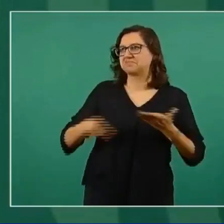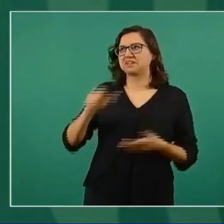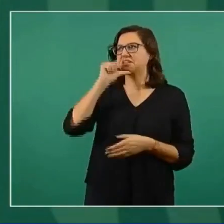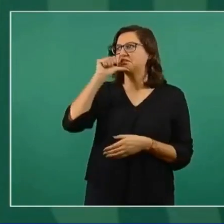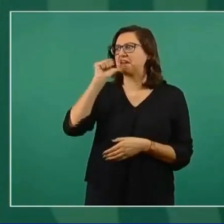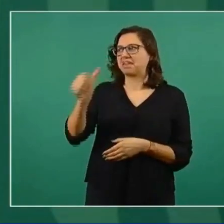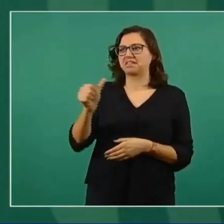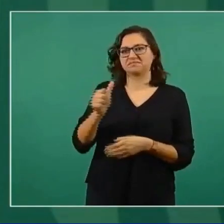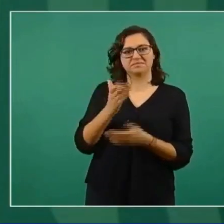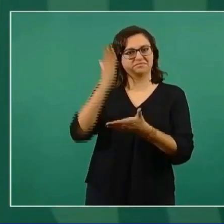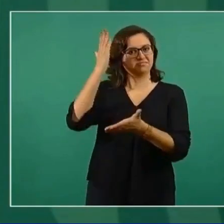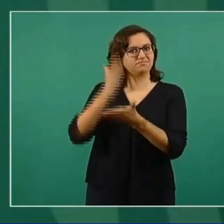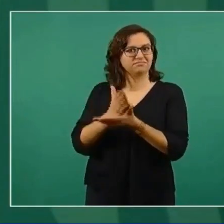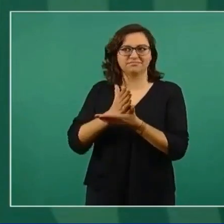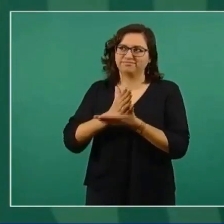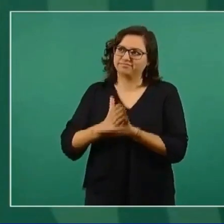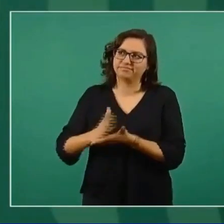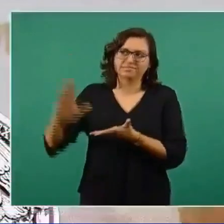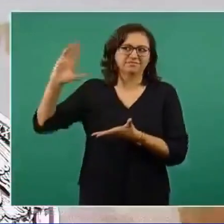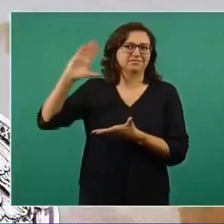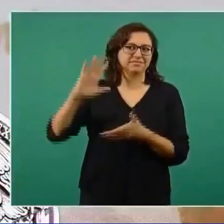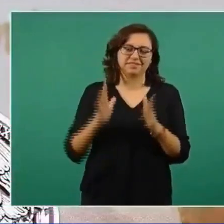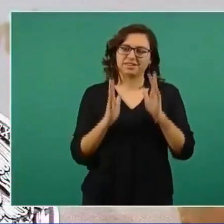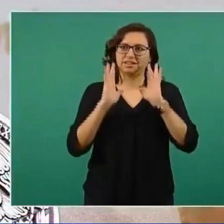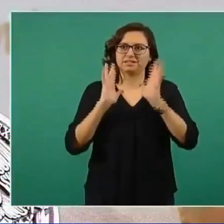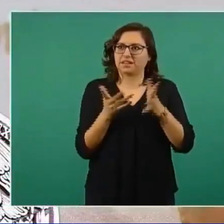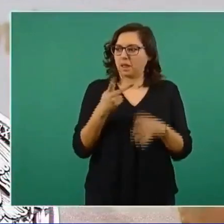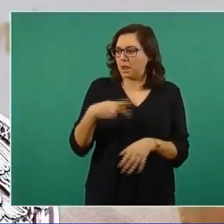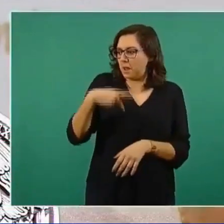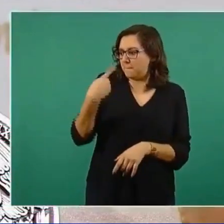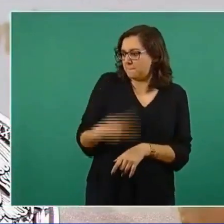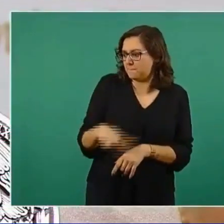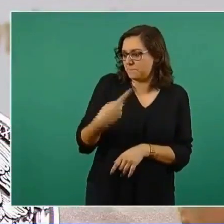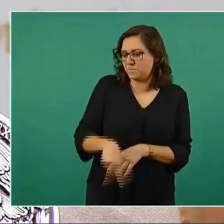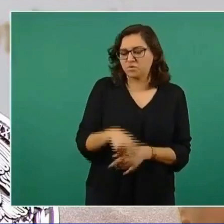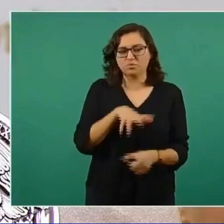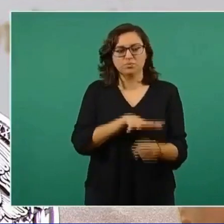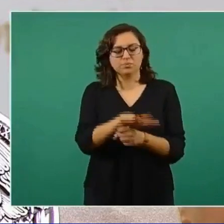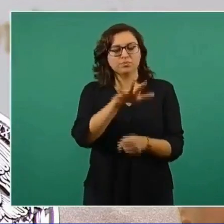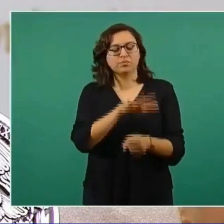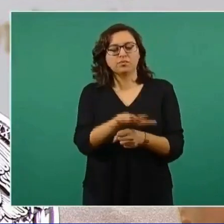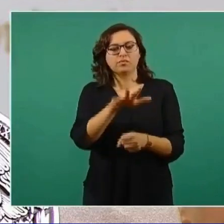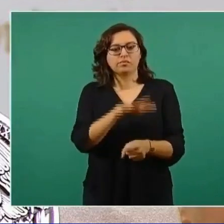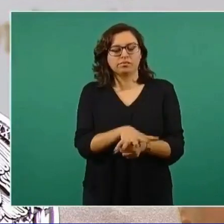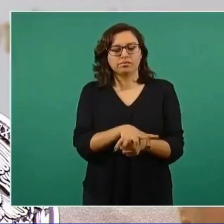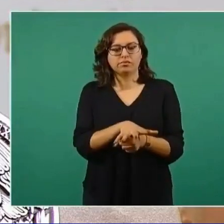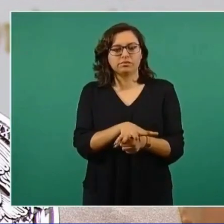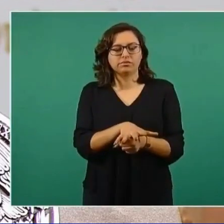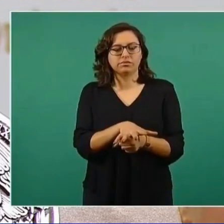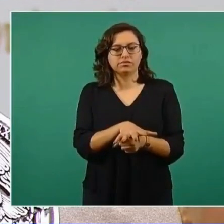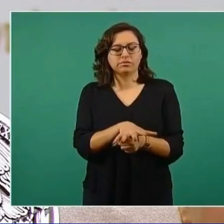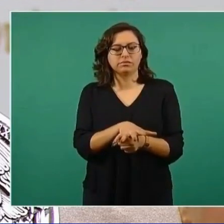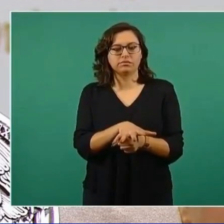Y esto, repito, nos va a significar autosuficiencia,